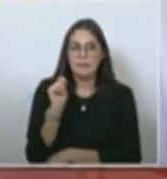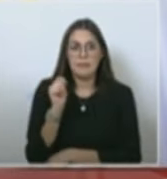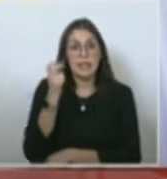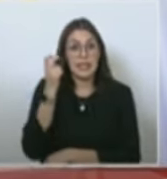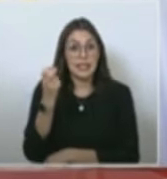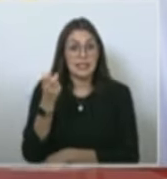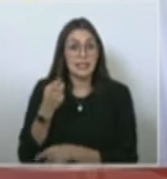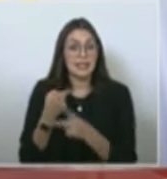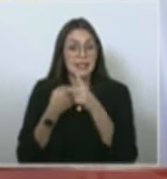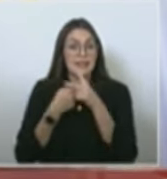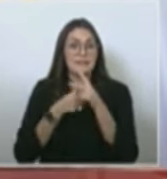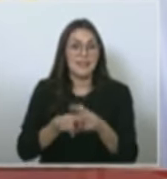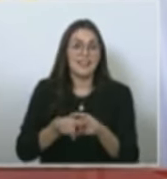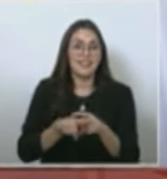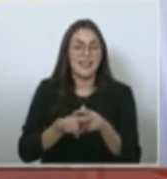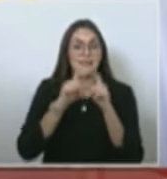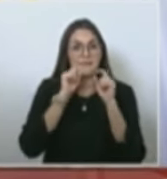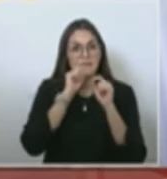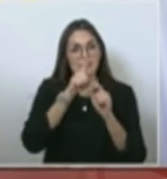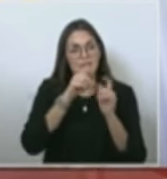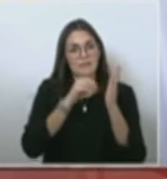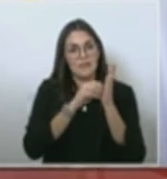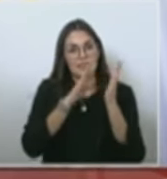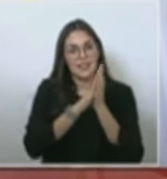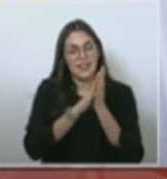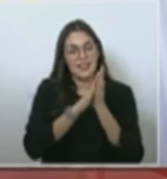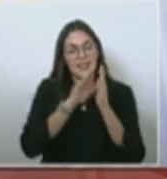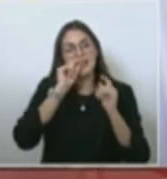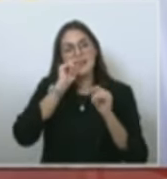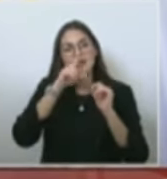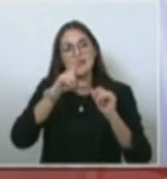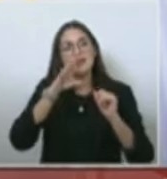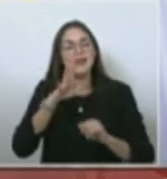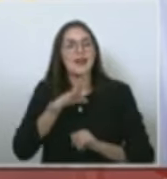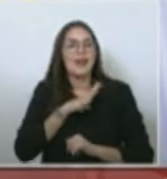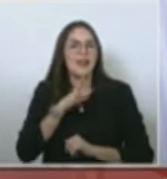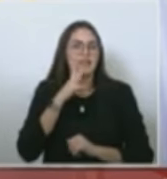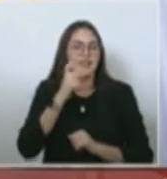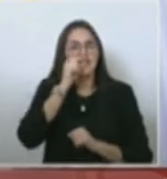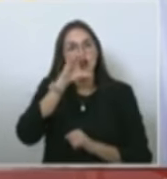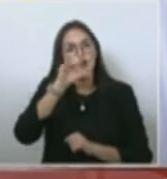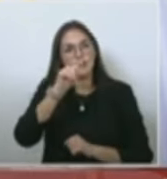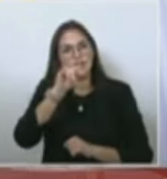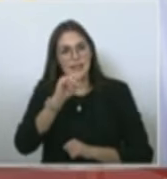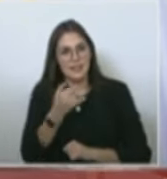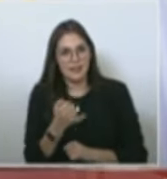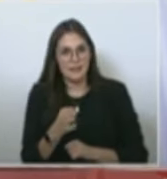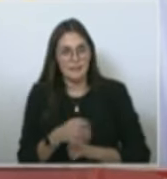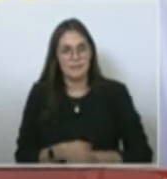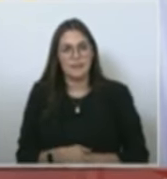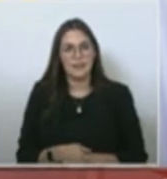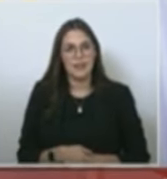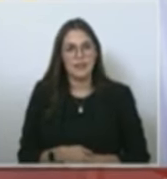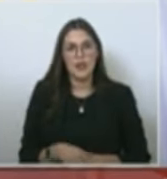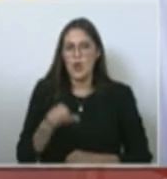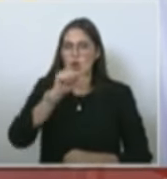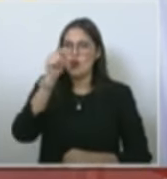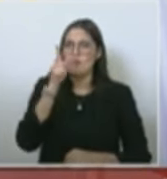su Congreso Constituyente. Y cito un párrafo que me parece